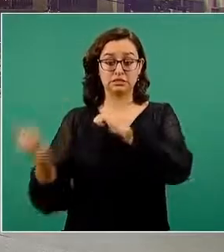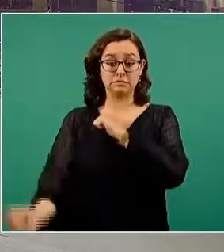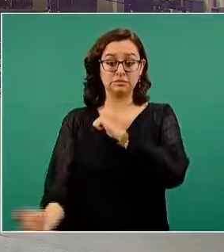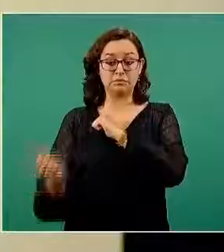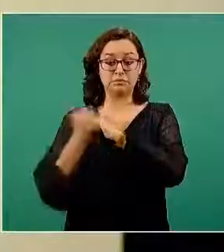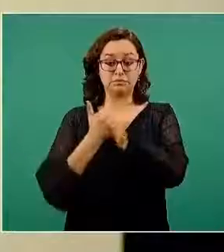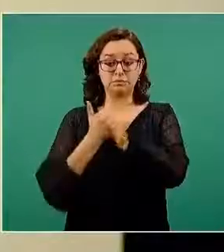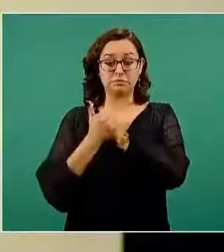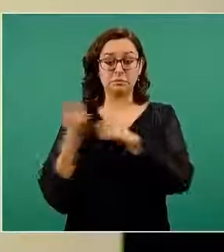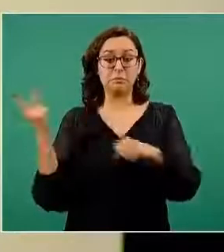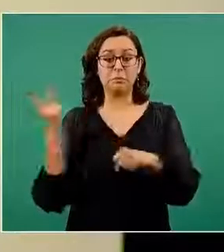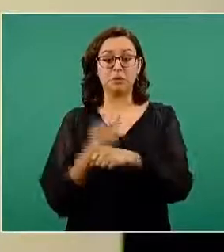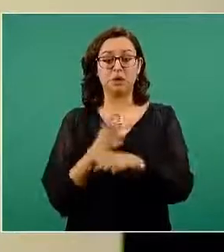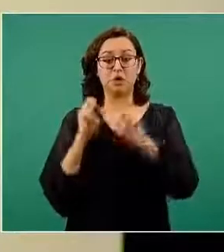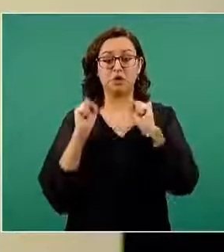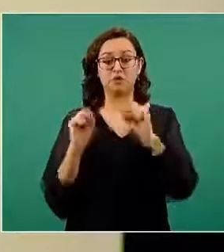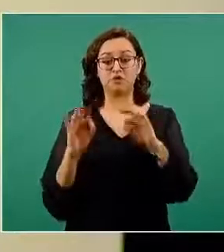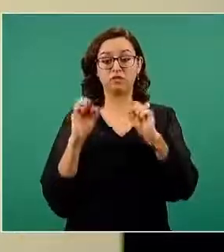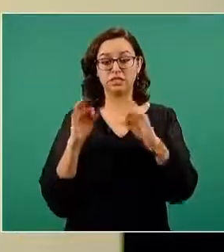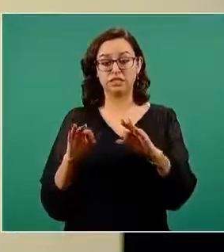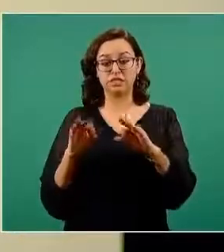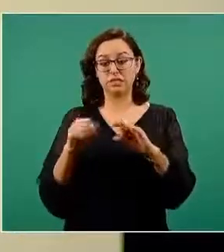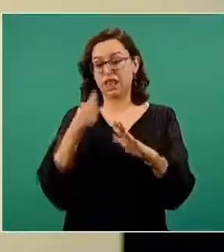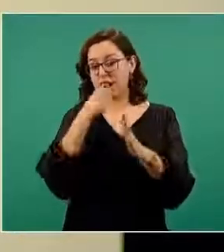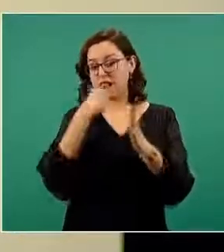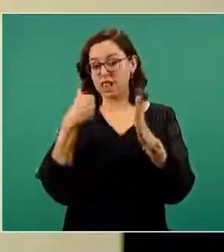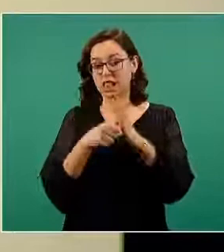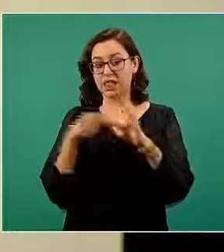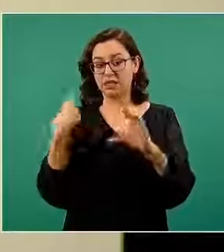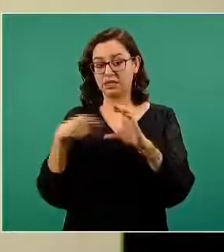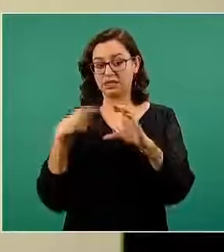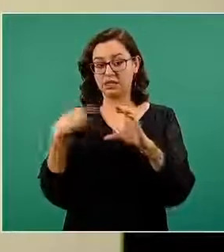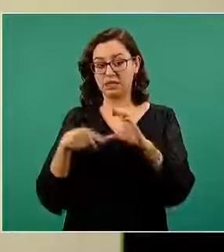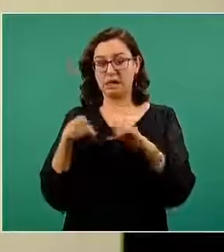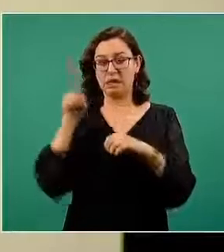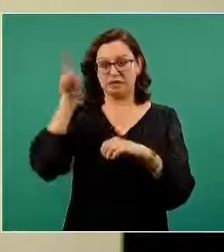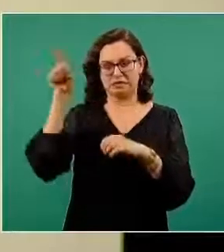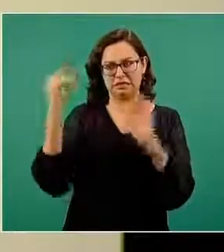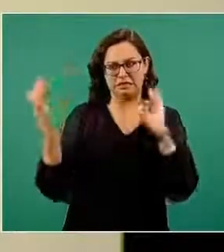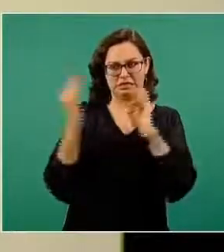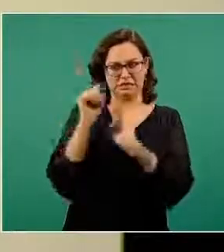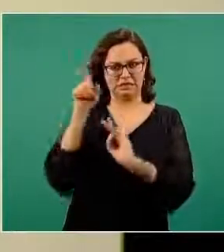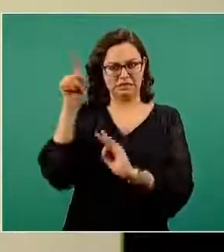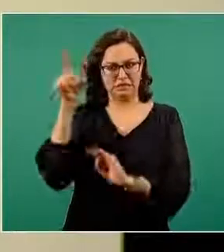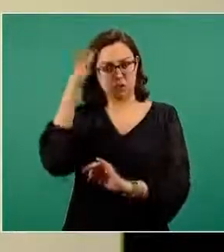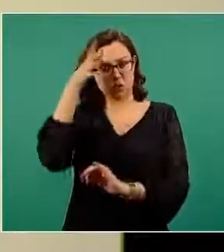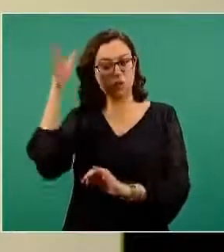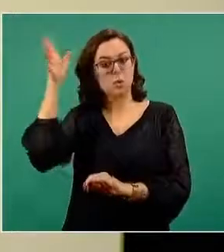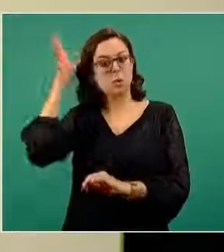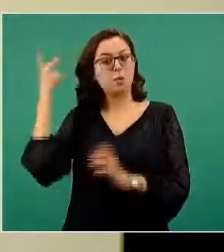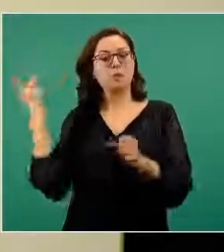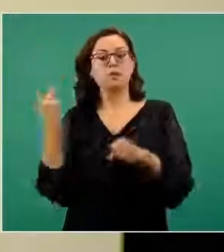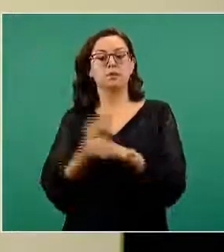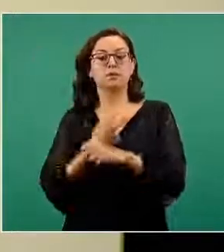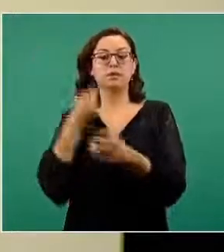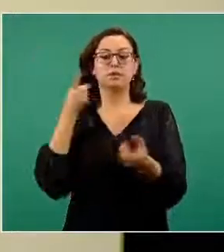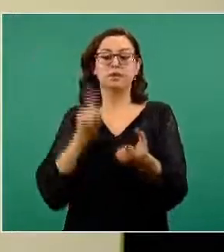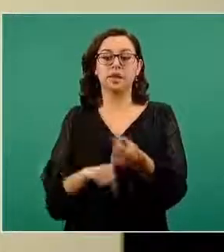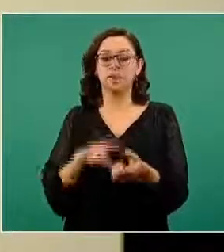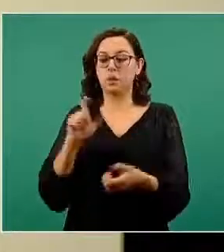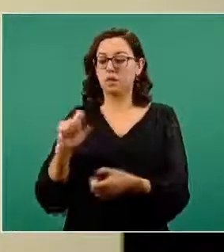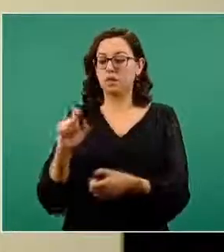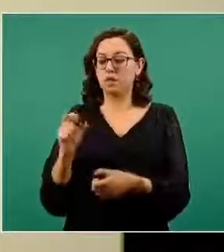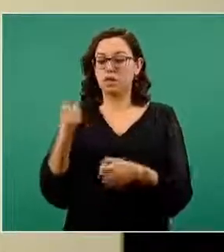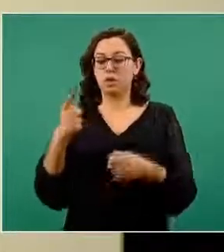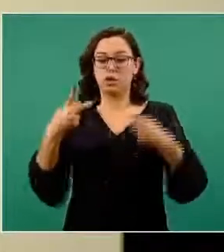la Oficina de Correos de México en el Centro Operativo El Naranjo, en la alcaldía Cuauhtémoc. Nos mencionan que hay 21 casos de COVID, la mayoría